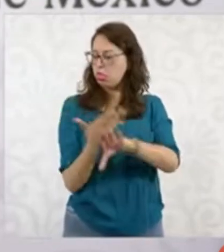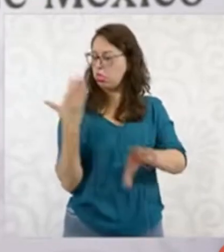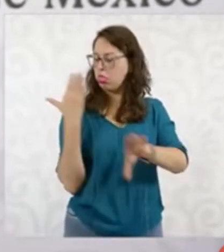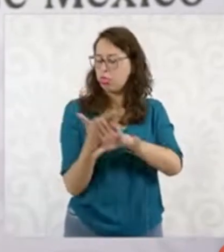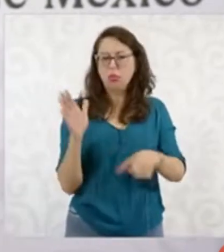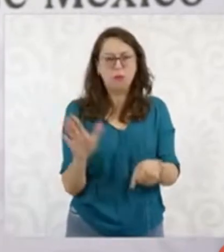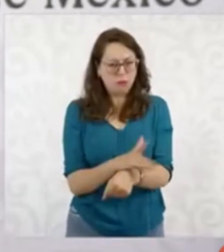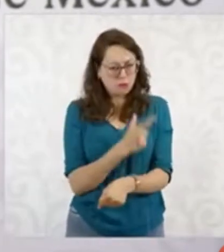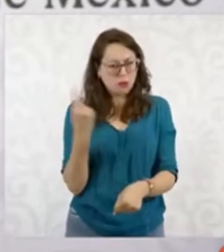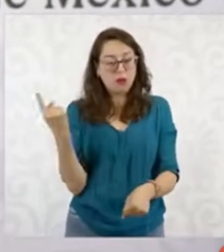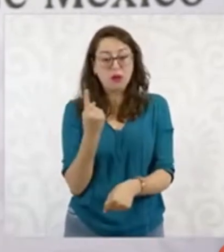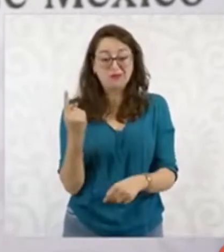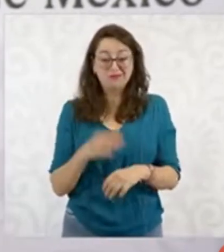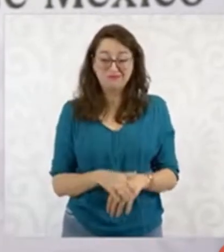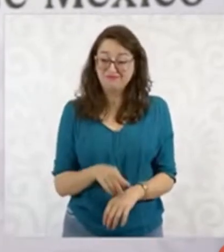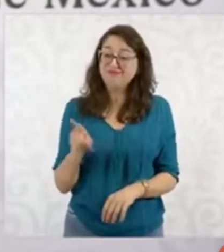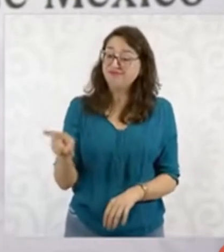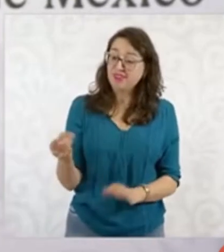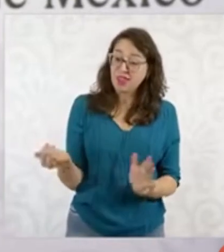presidente López Obrador.